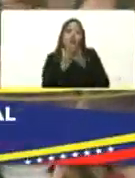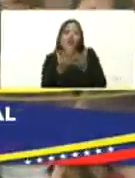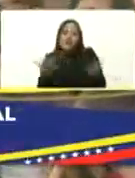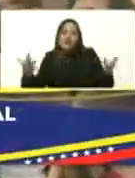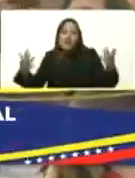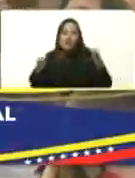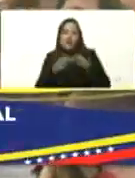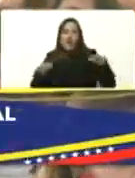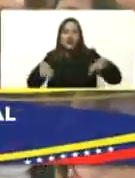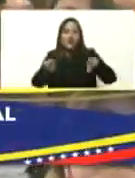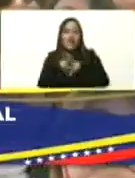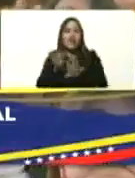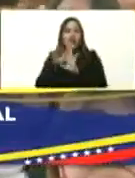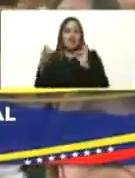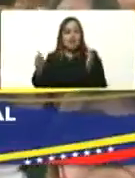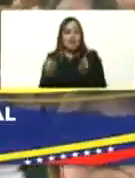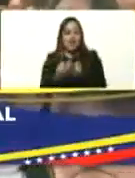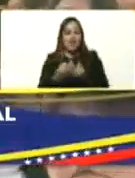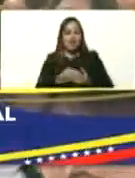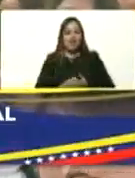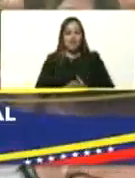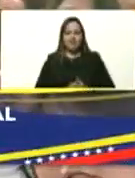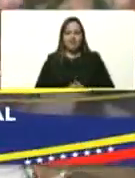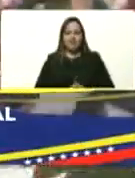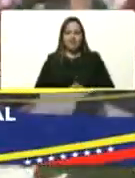una familia.